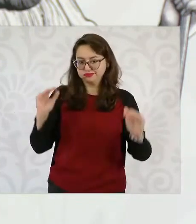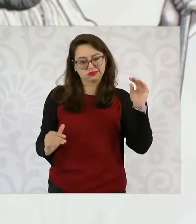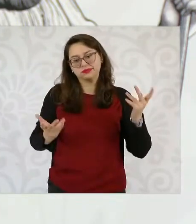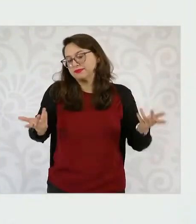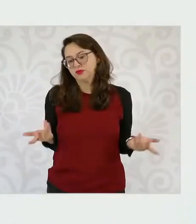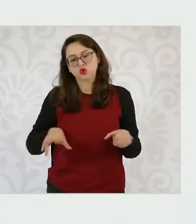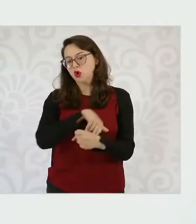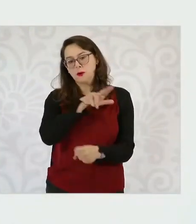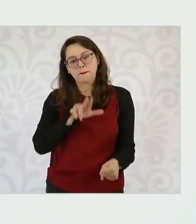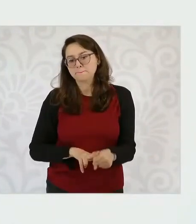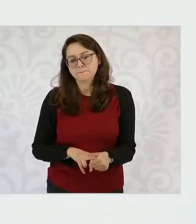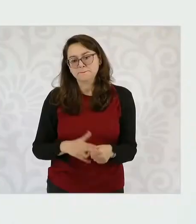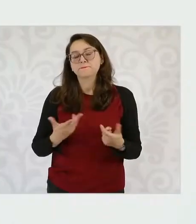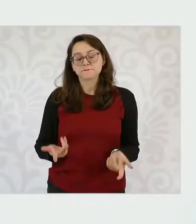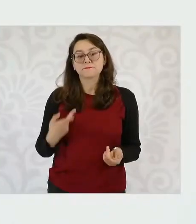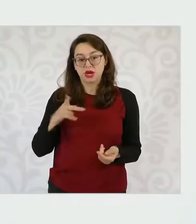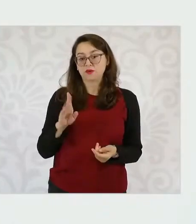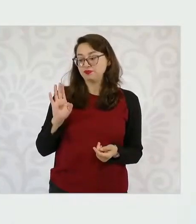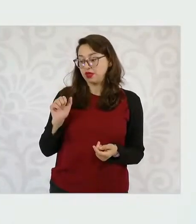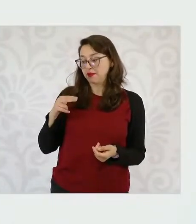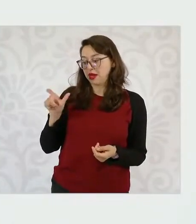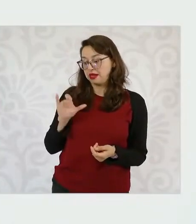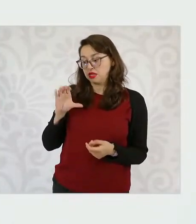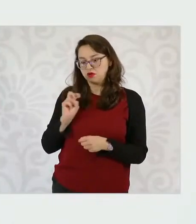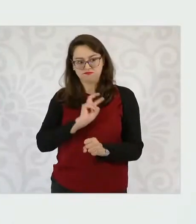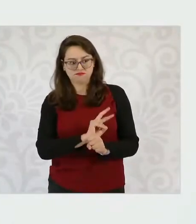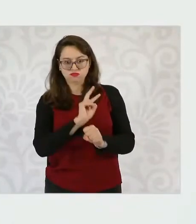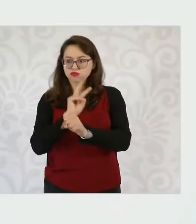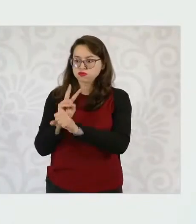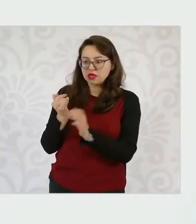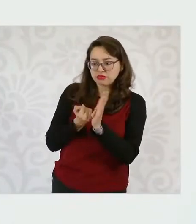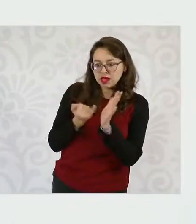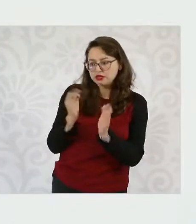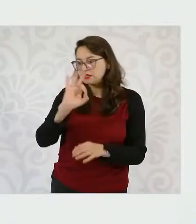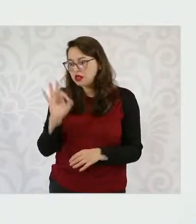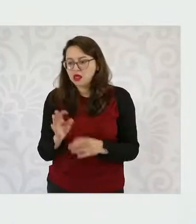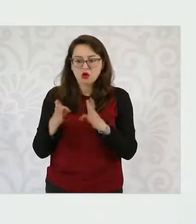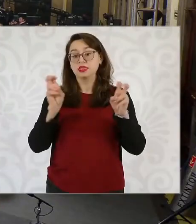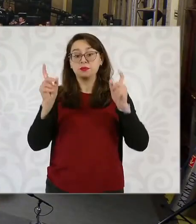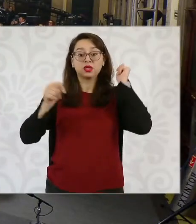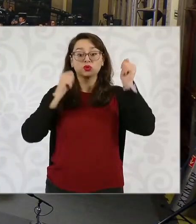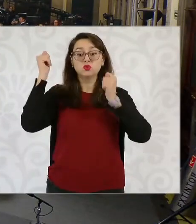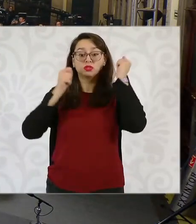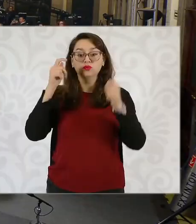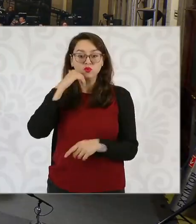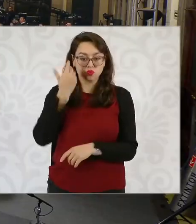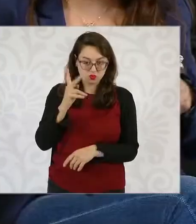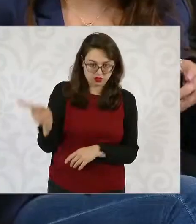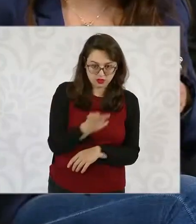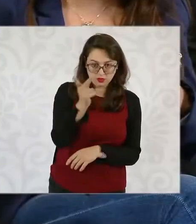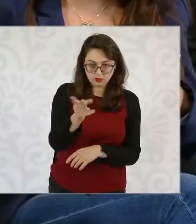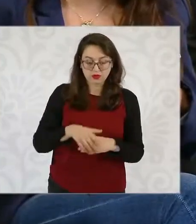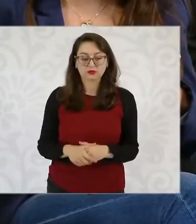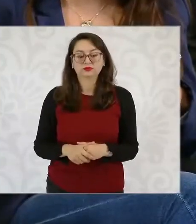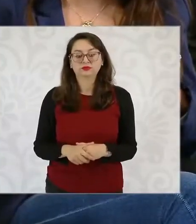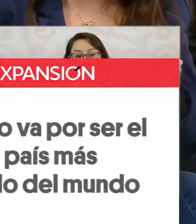sea quien determine las tasas de interés y una parte de la política macroeconómica. ¿Cómo contribuiría el logro de